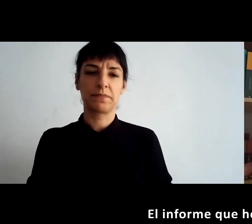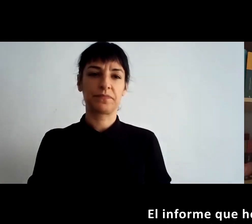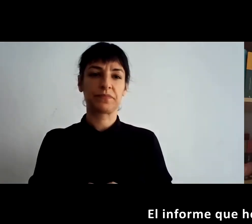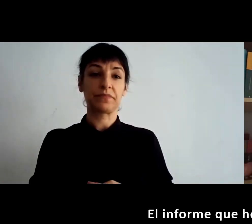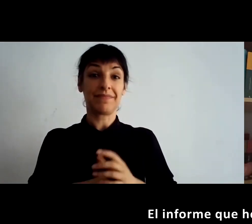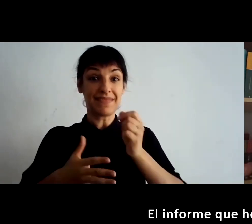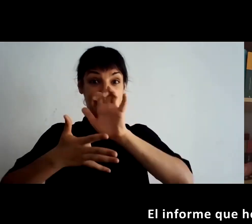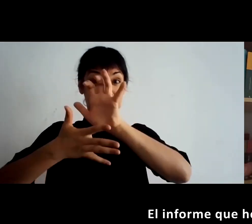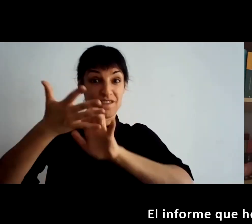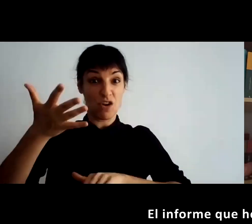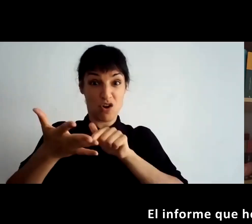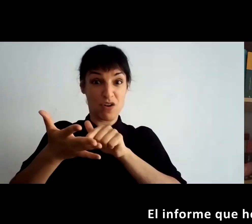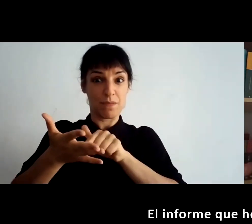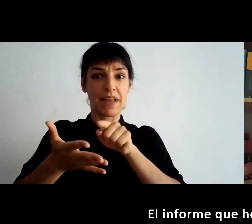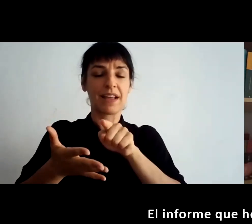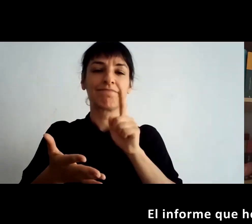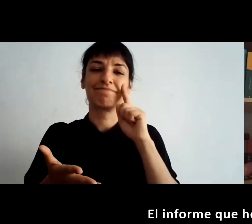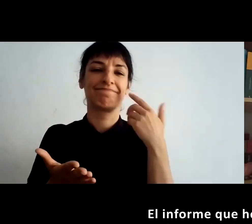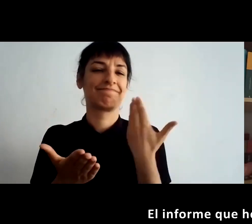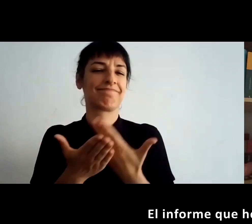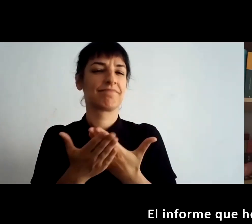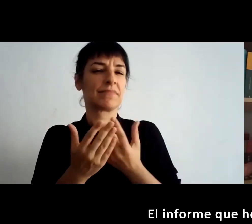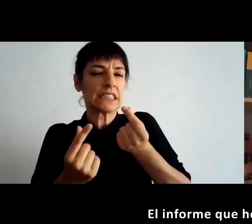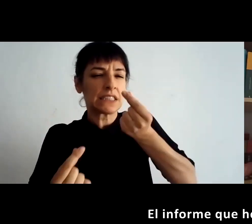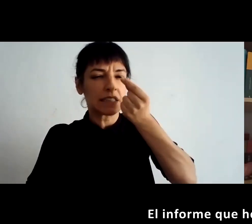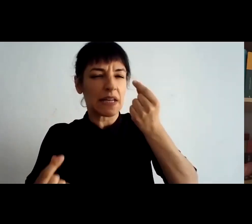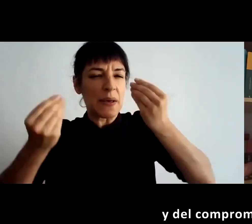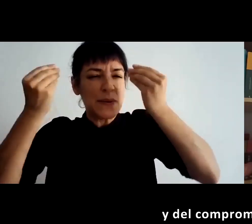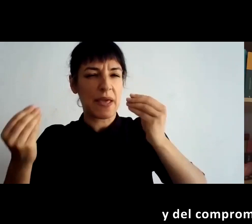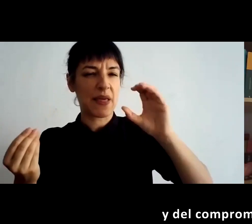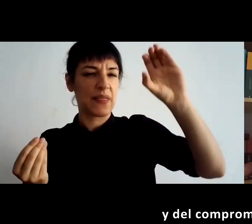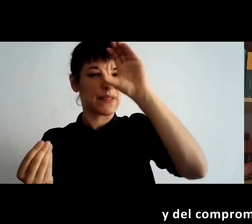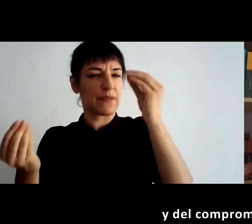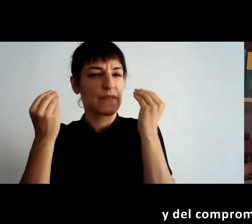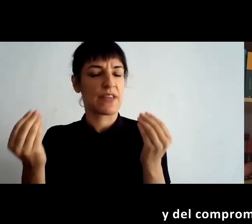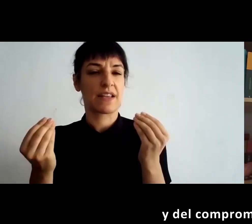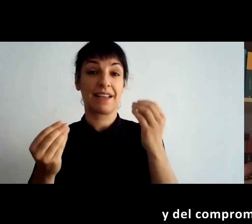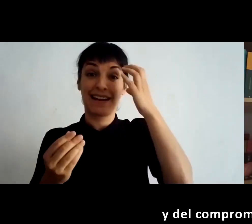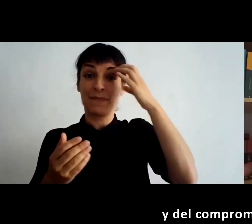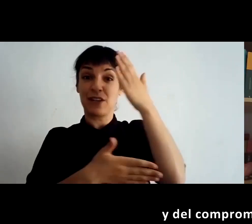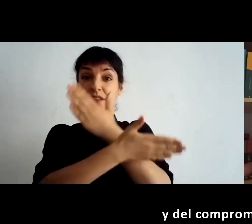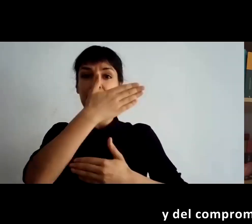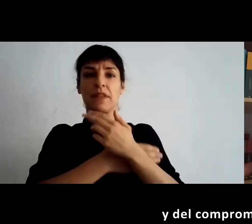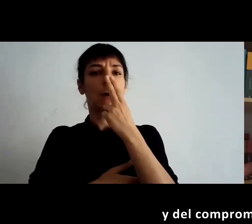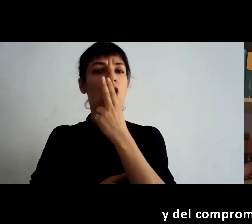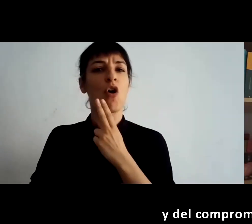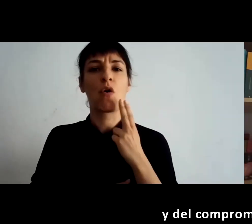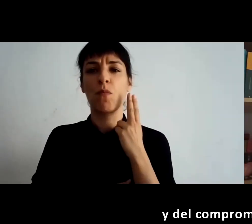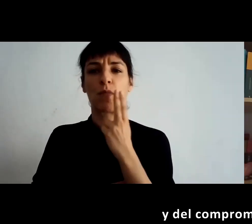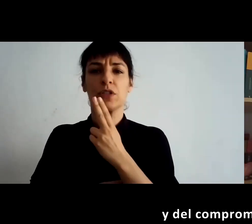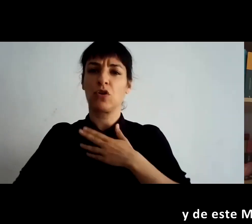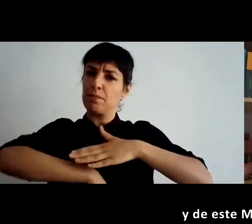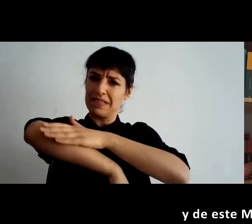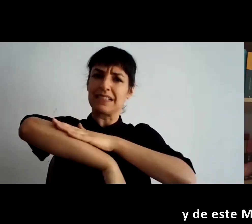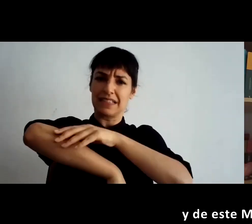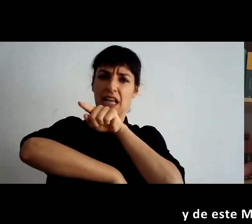se presenta es esa prueba de rigor científico y del compromiso del Real Patronato sobre Discapacidad y de este